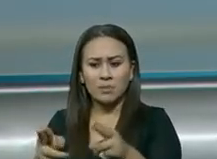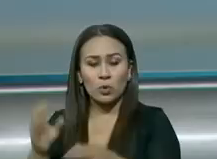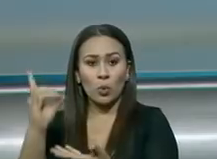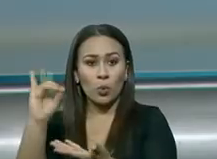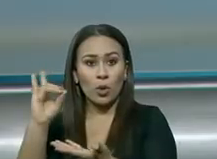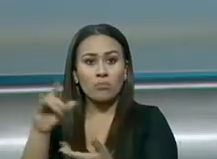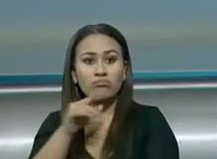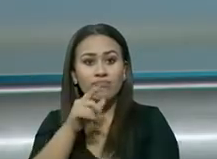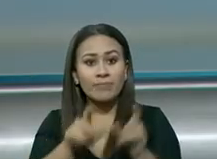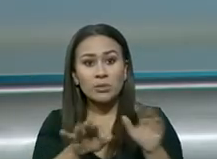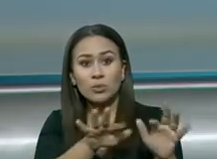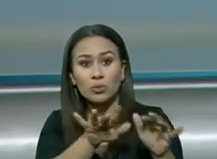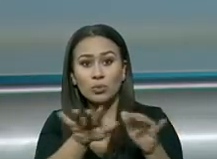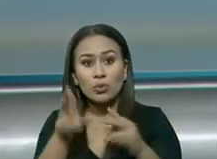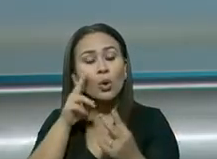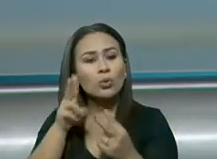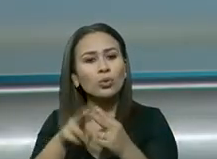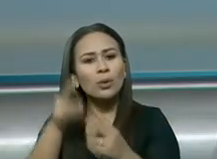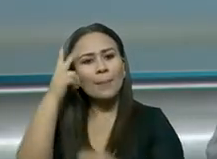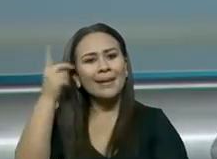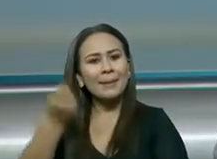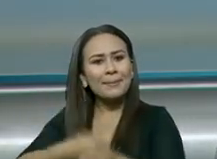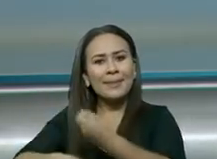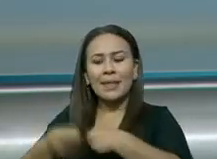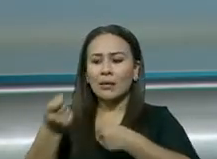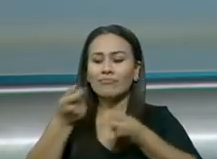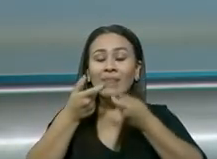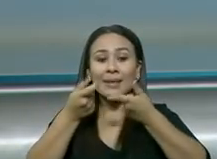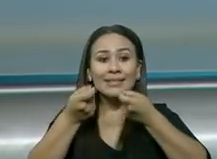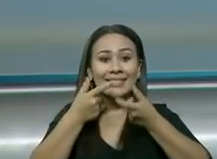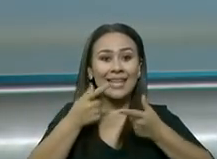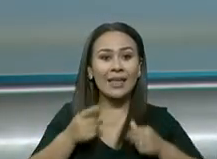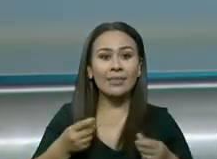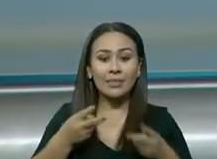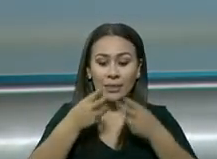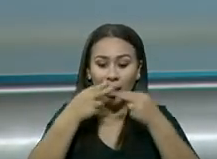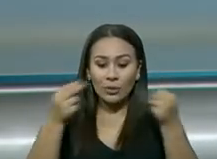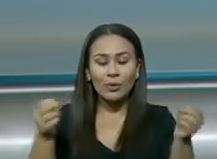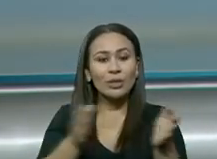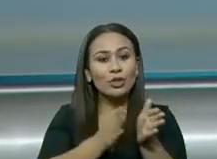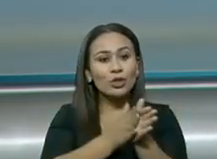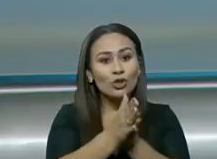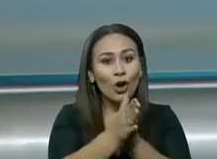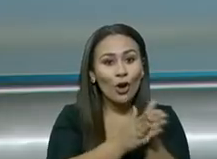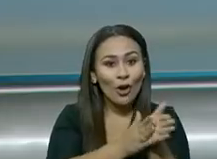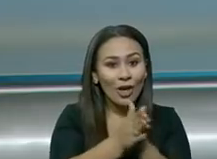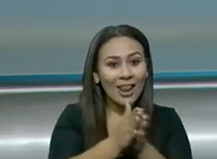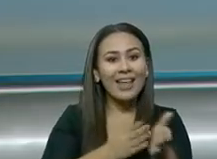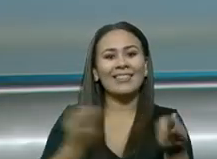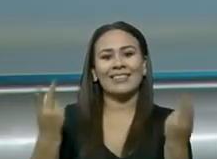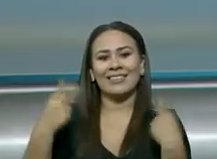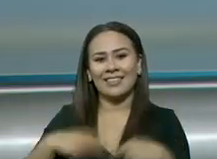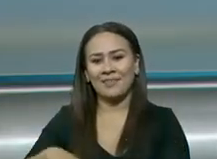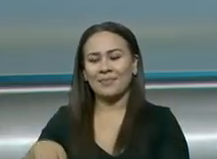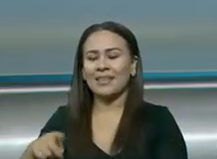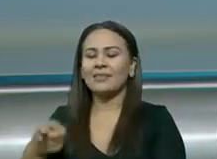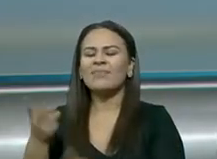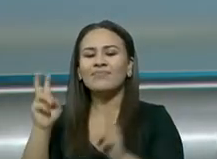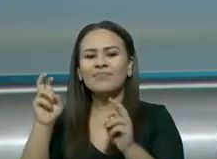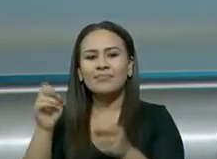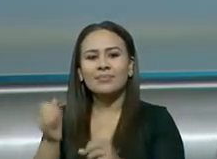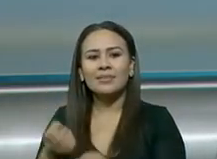son reconocidos por la producción de medicinas naturales, chocolate y queso, además de ser grandes